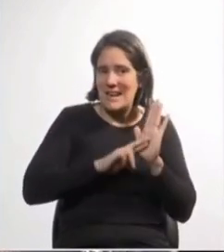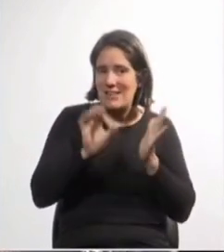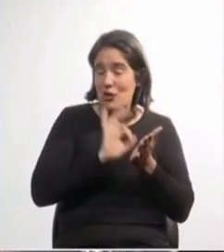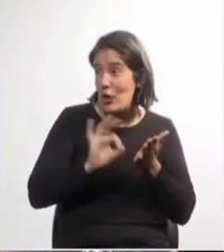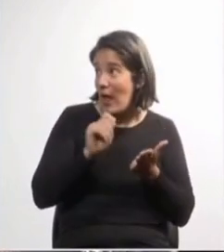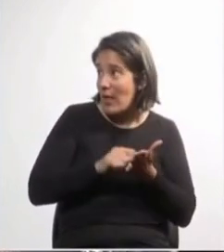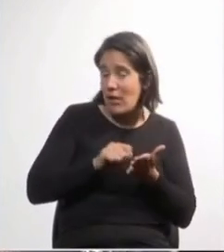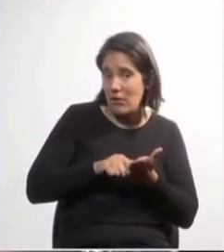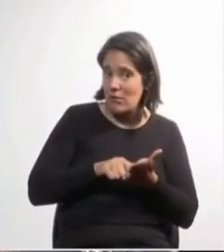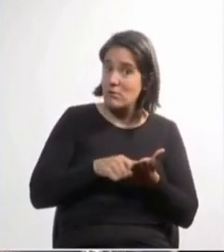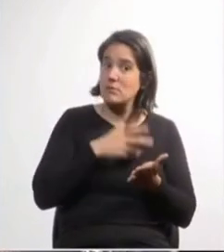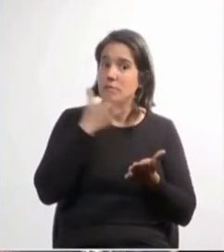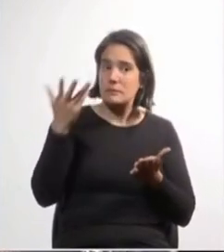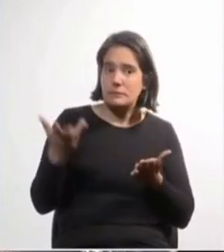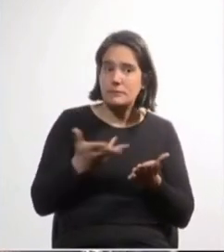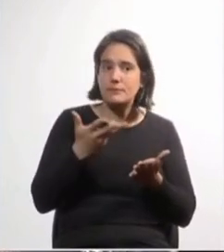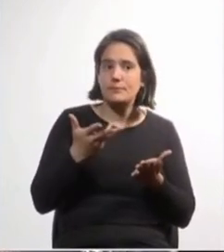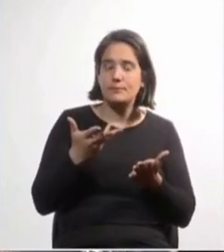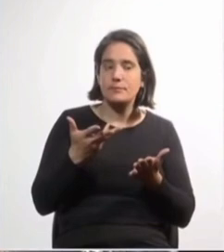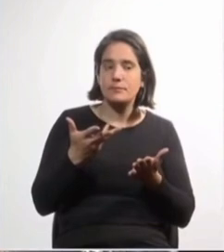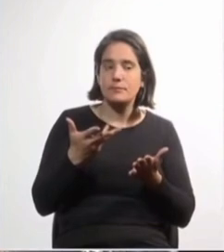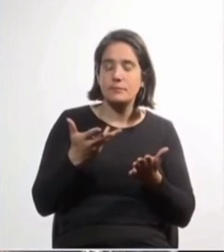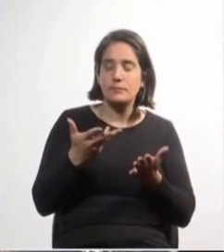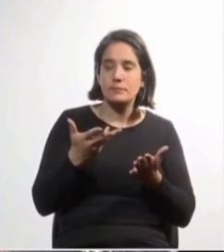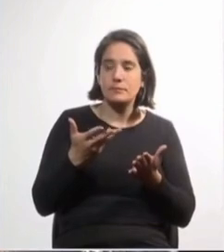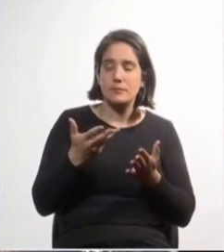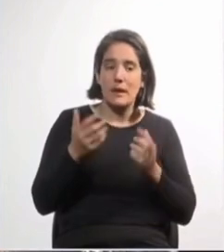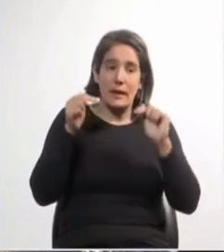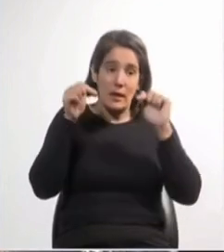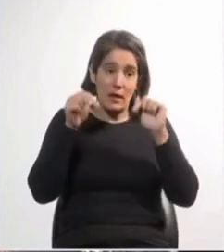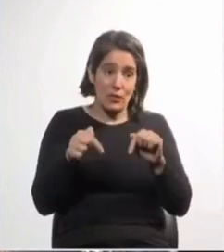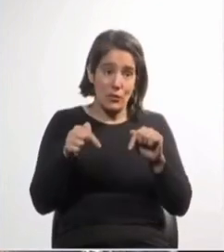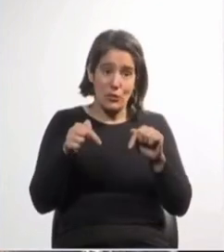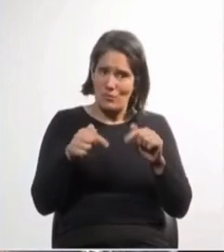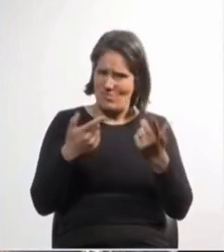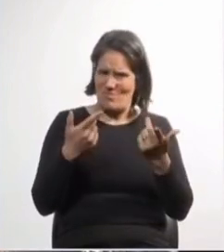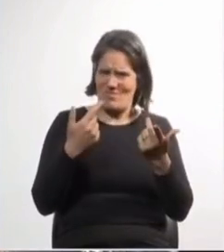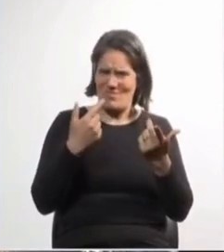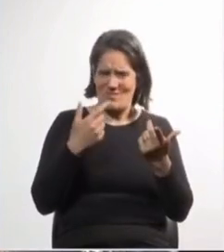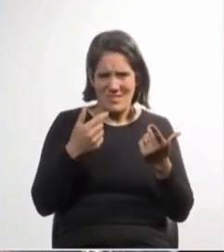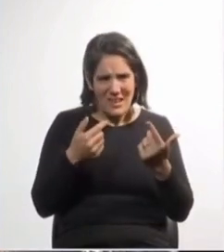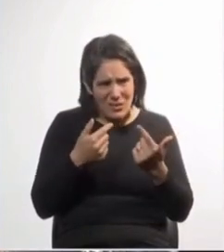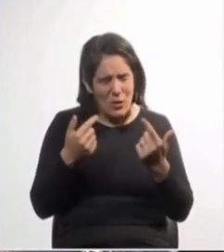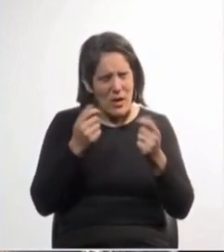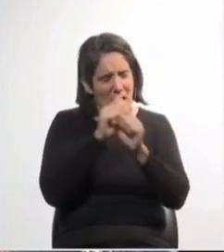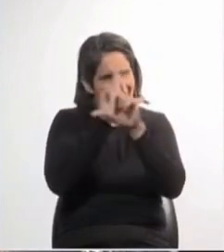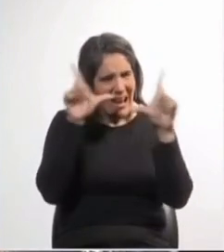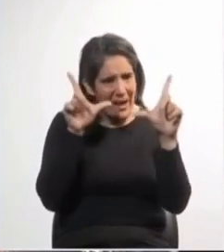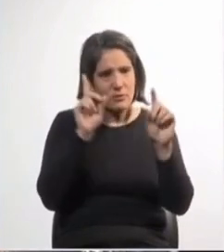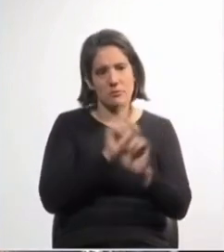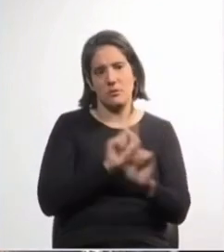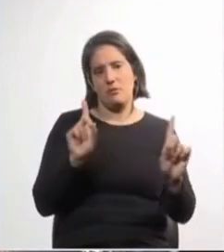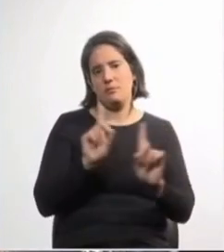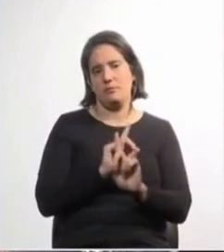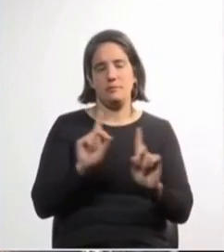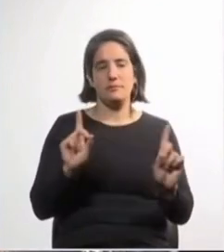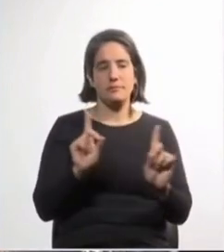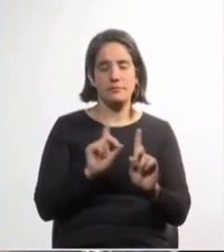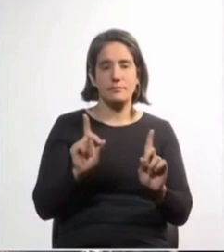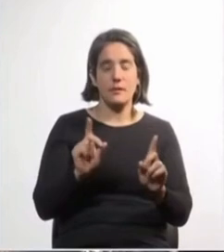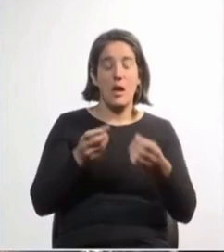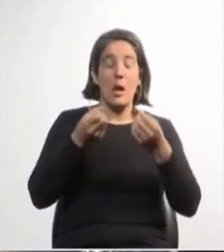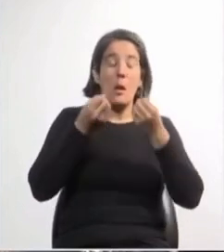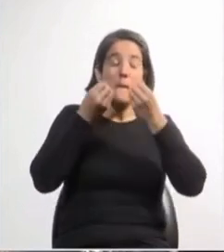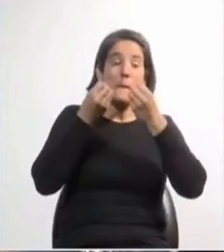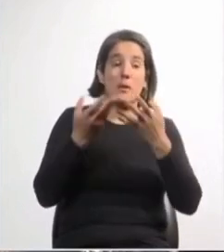el perímetro fiscal. No es esto sinónimo de transparencia, sin duda. Por eso es que en